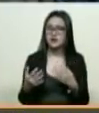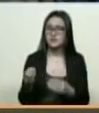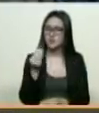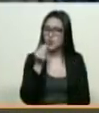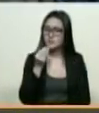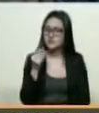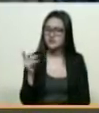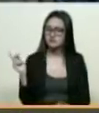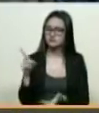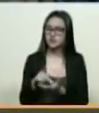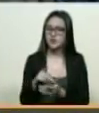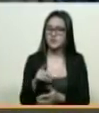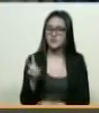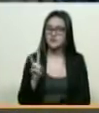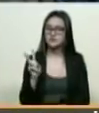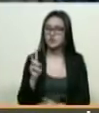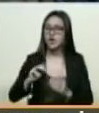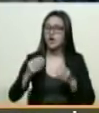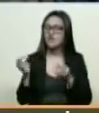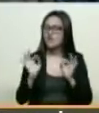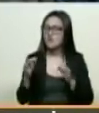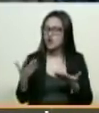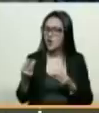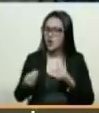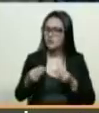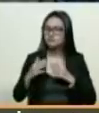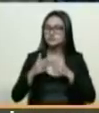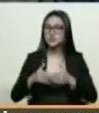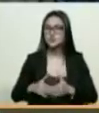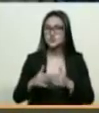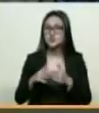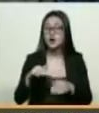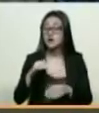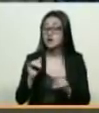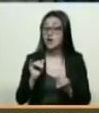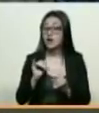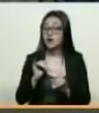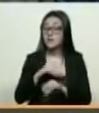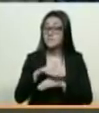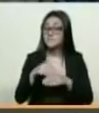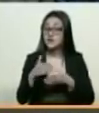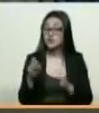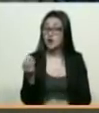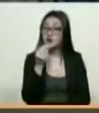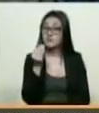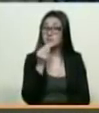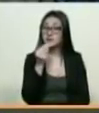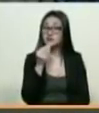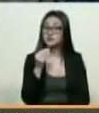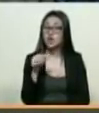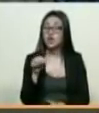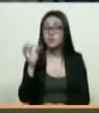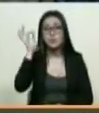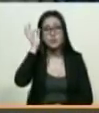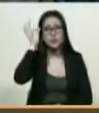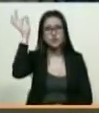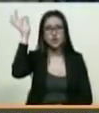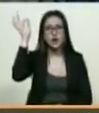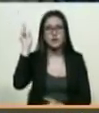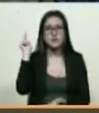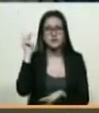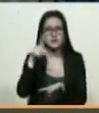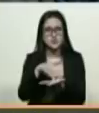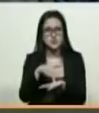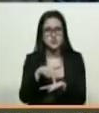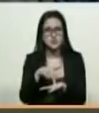a Venezuela a través de los puertos. El ministro de Alimentación estará mañana en Puerto Cabello